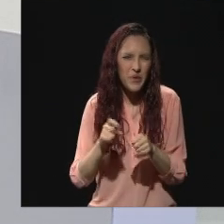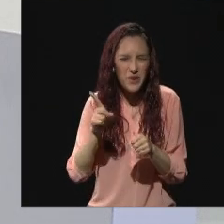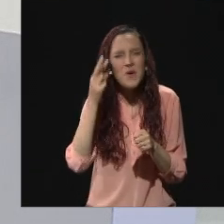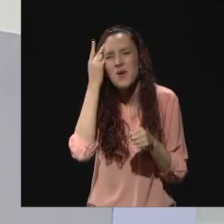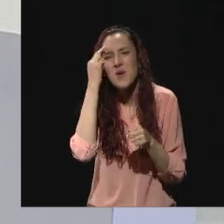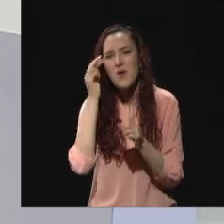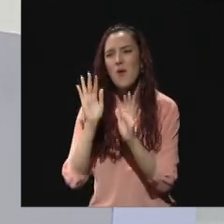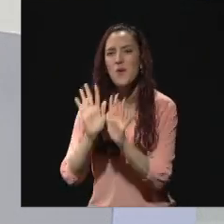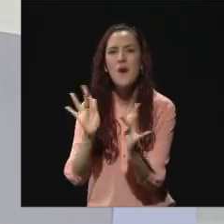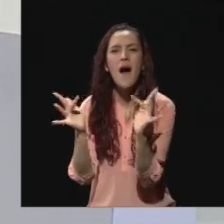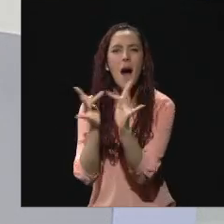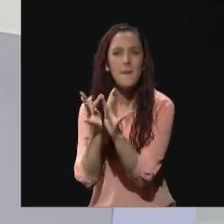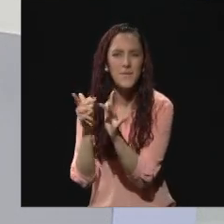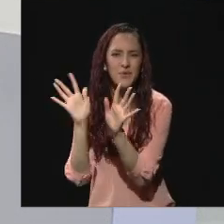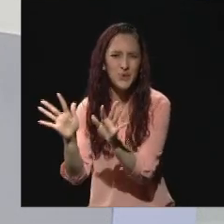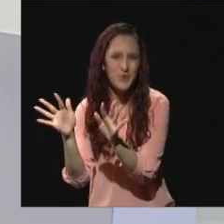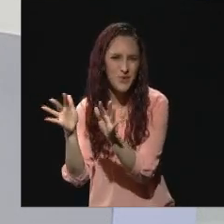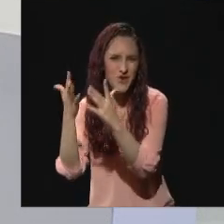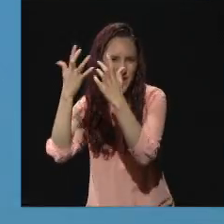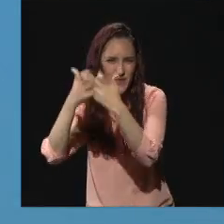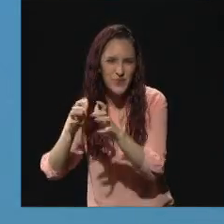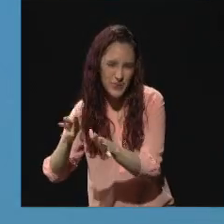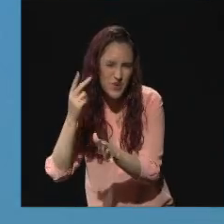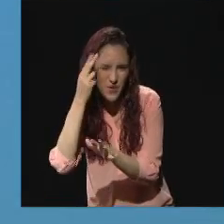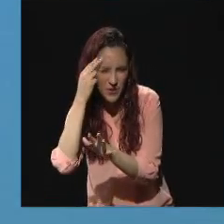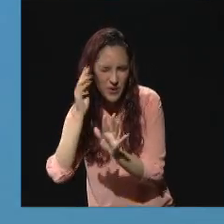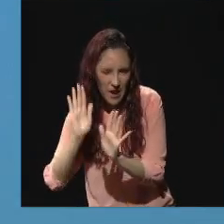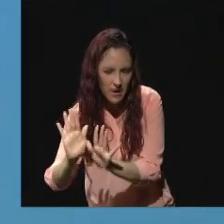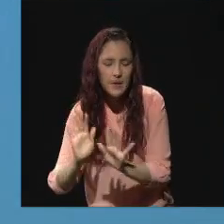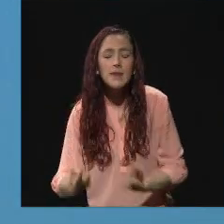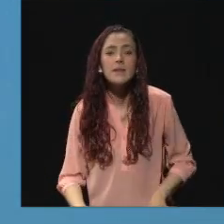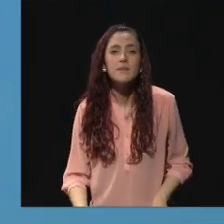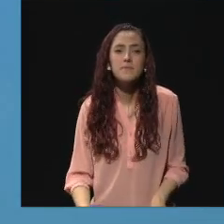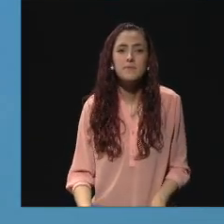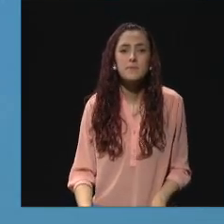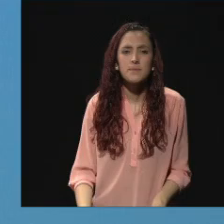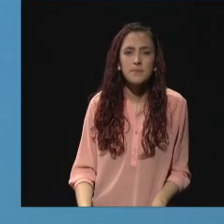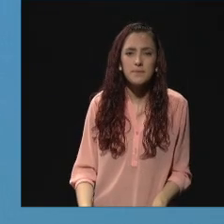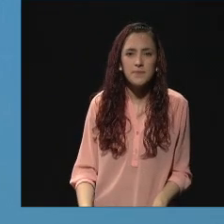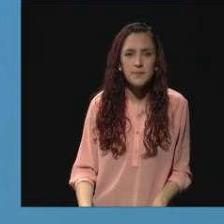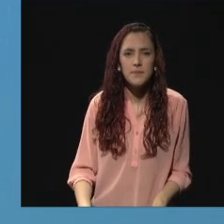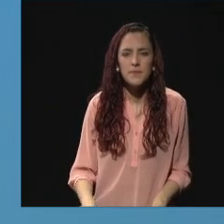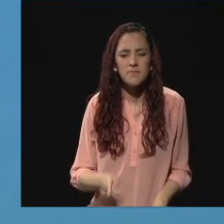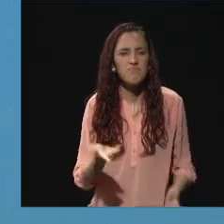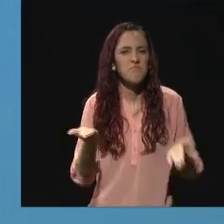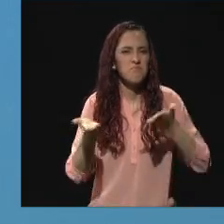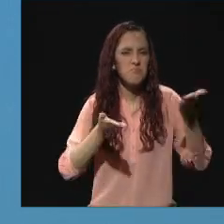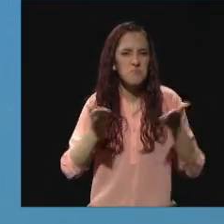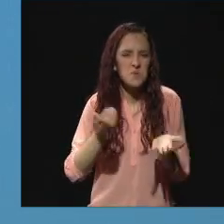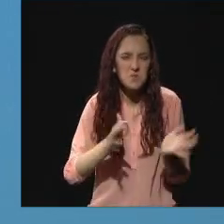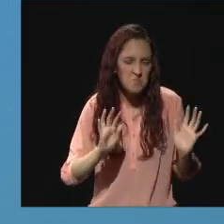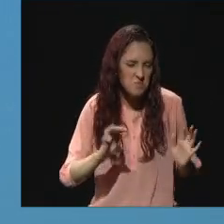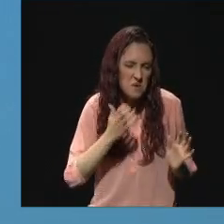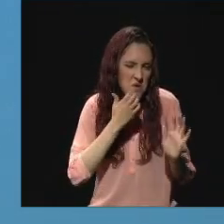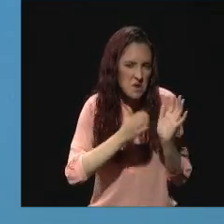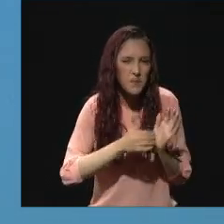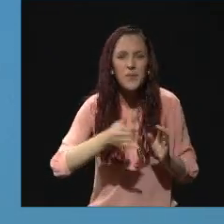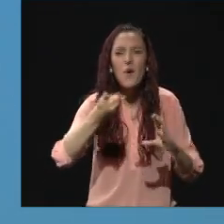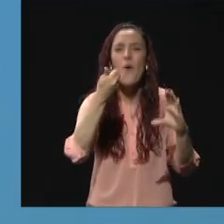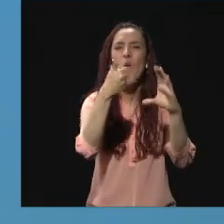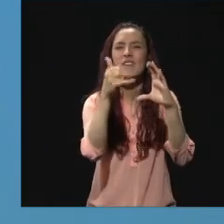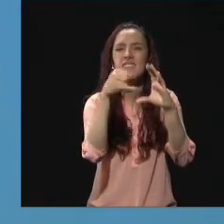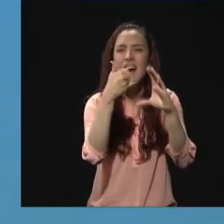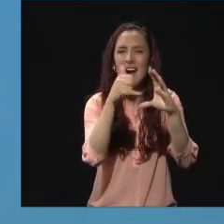con la regulación eso pues sin duda hace que los servicios por ejemplo el whatsapp pues están